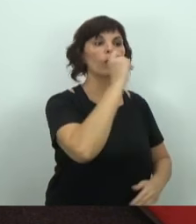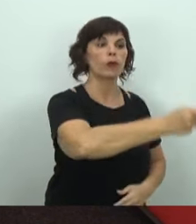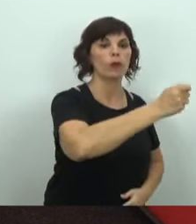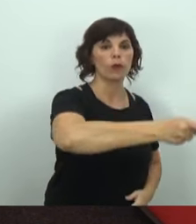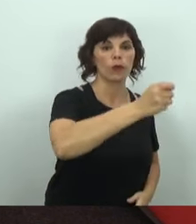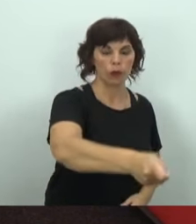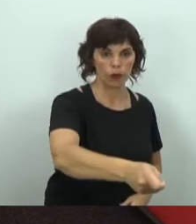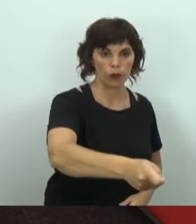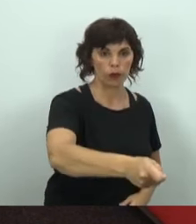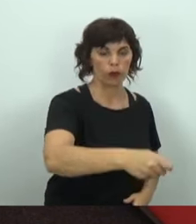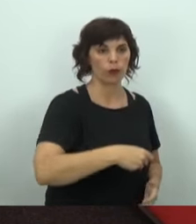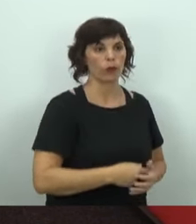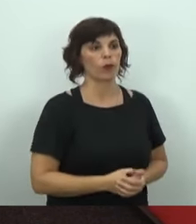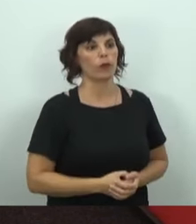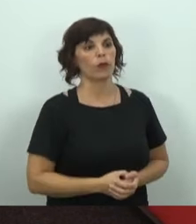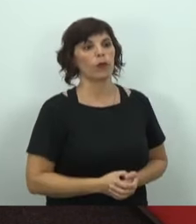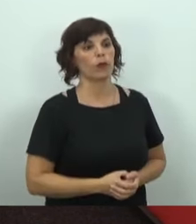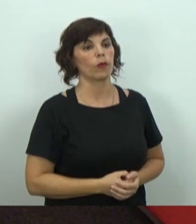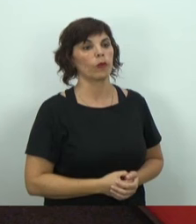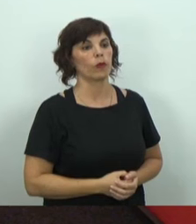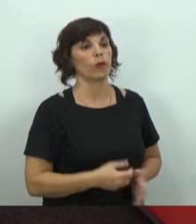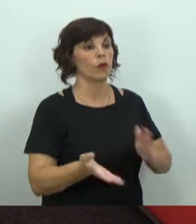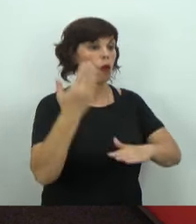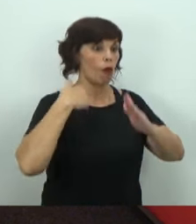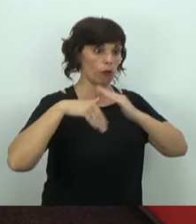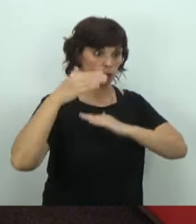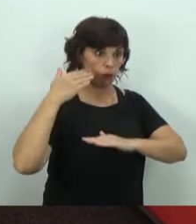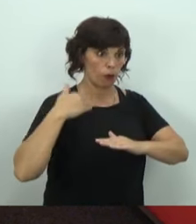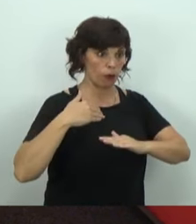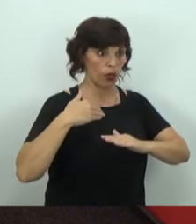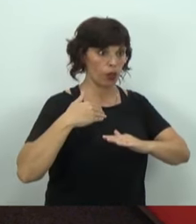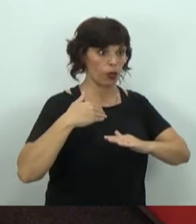en cuanto al sacrificio de animales.